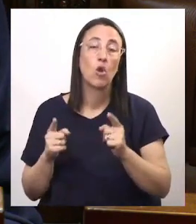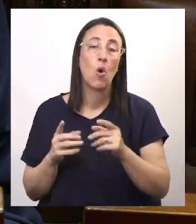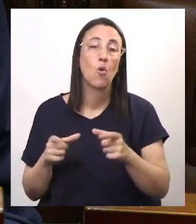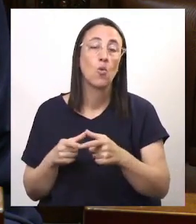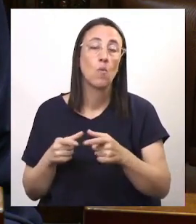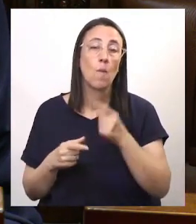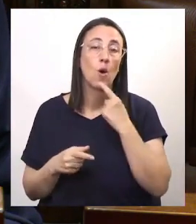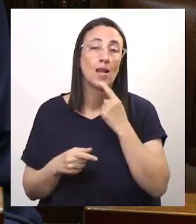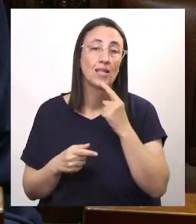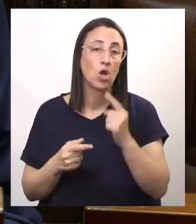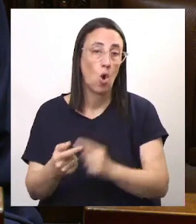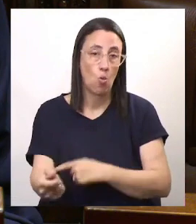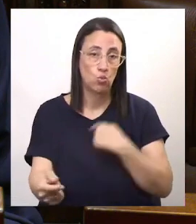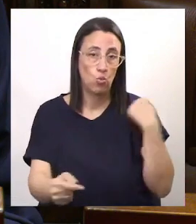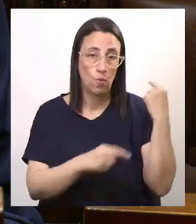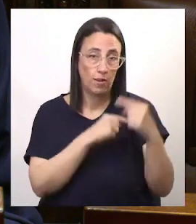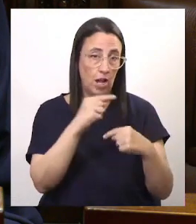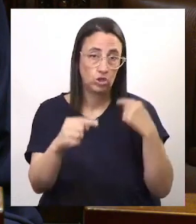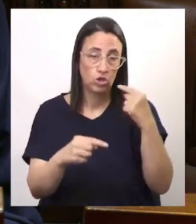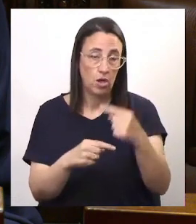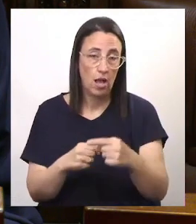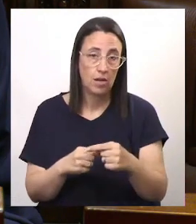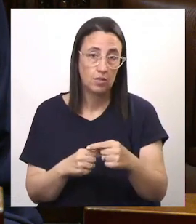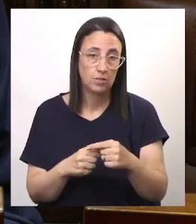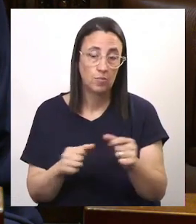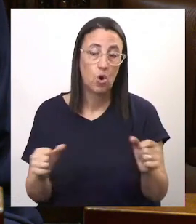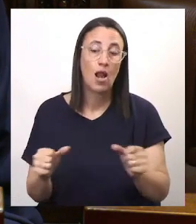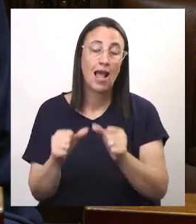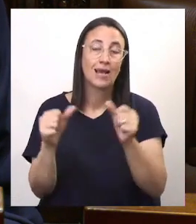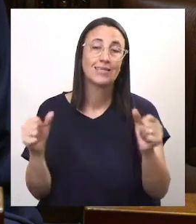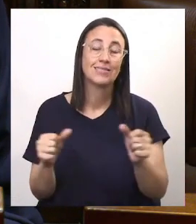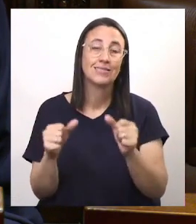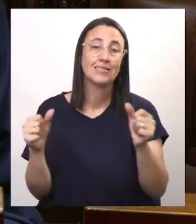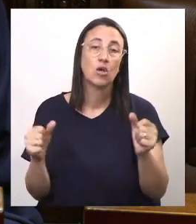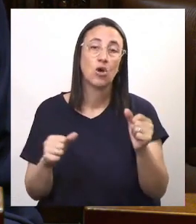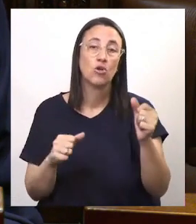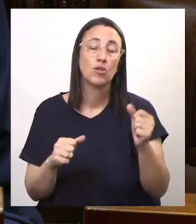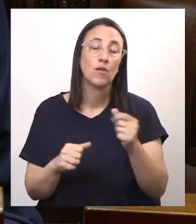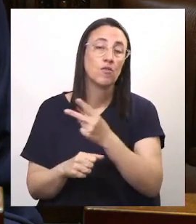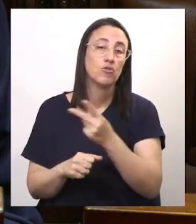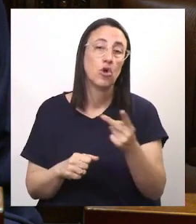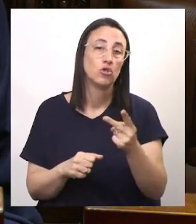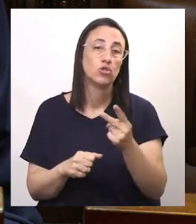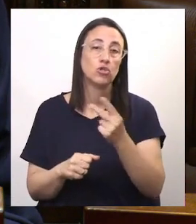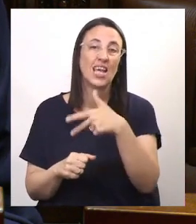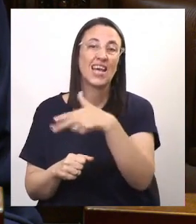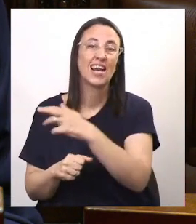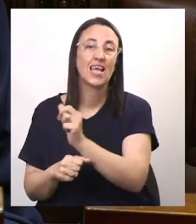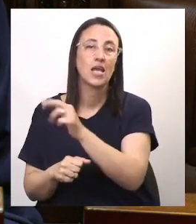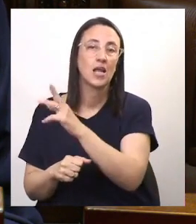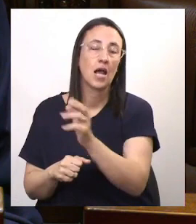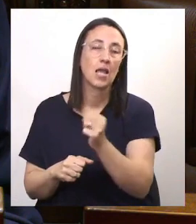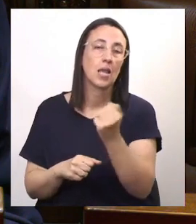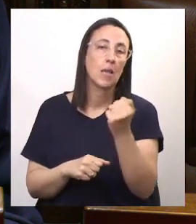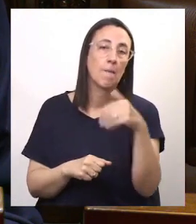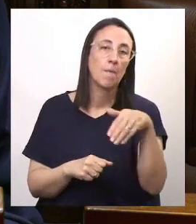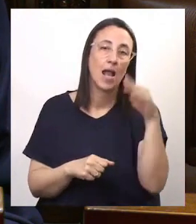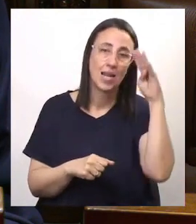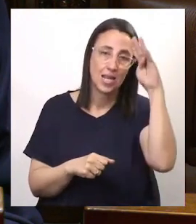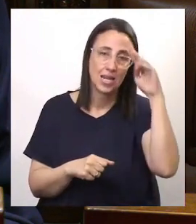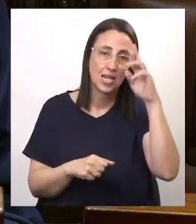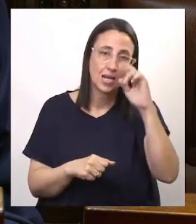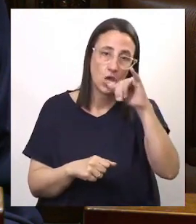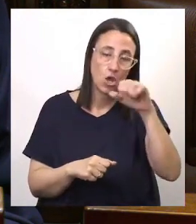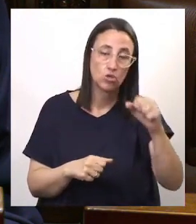tradicionales, por la acción vigorosa de Luis Alberto de Herrera y de Pedro Manini Ríos, se impone en la